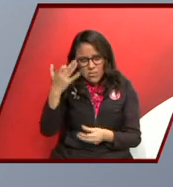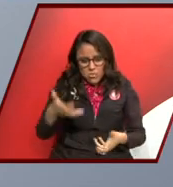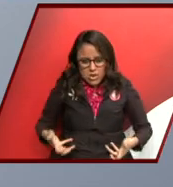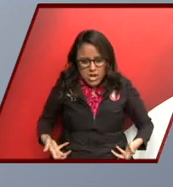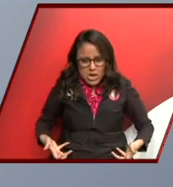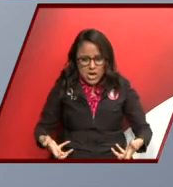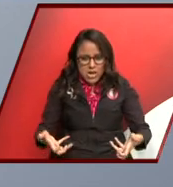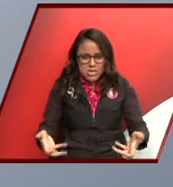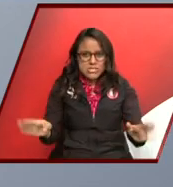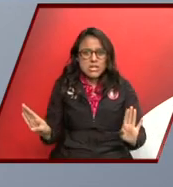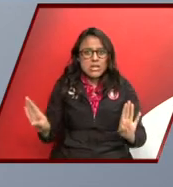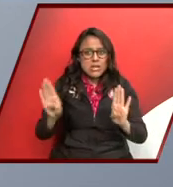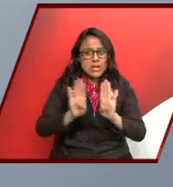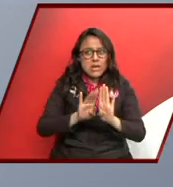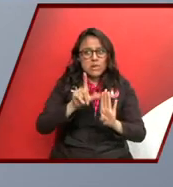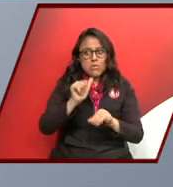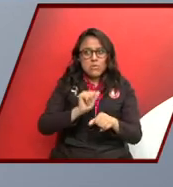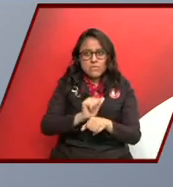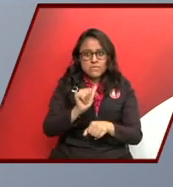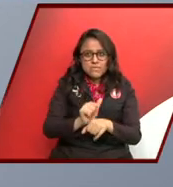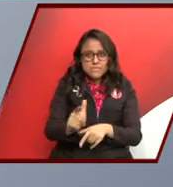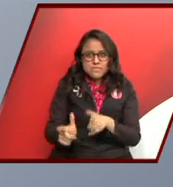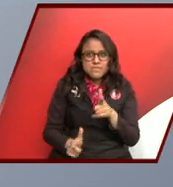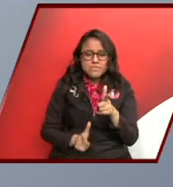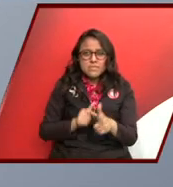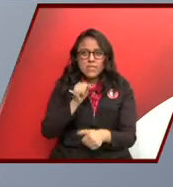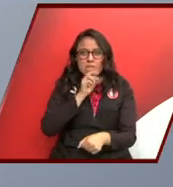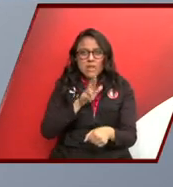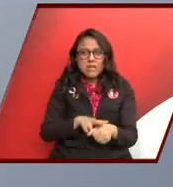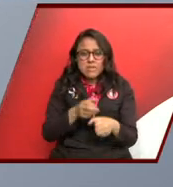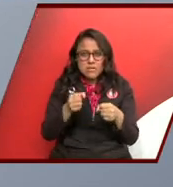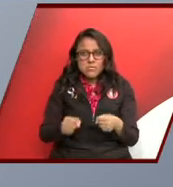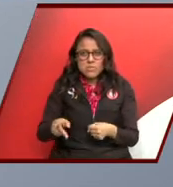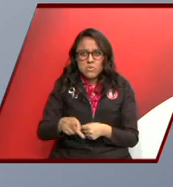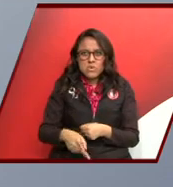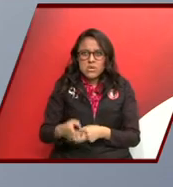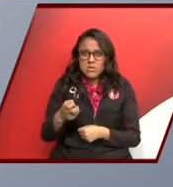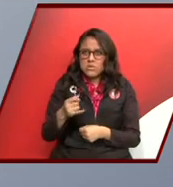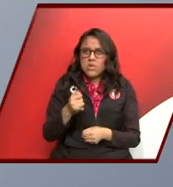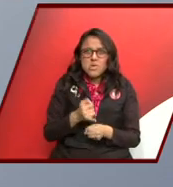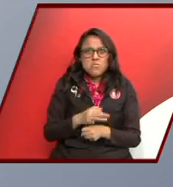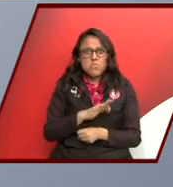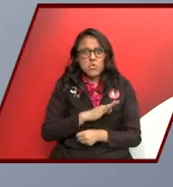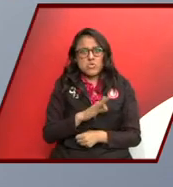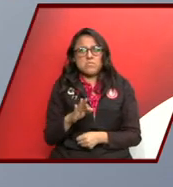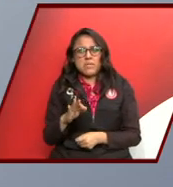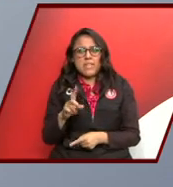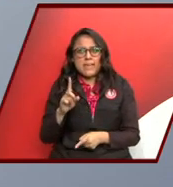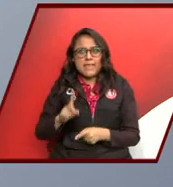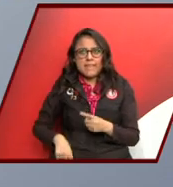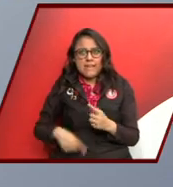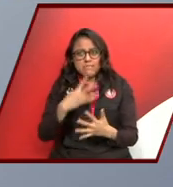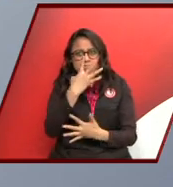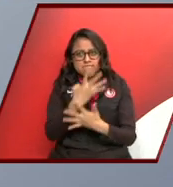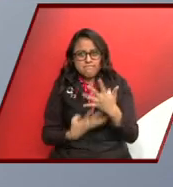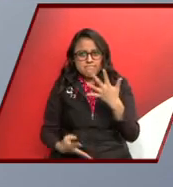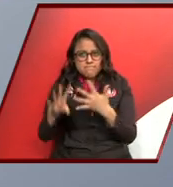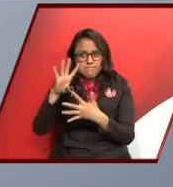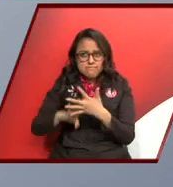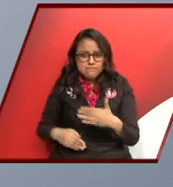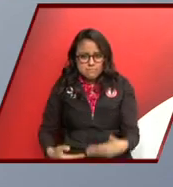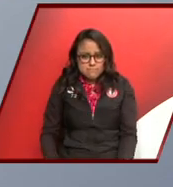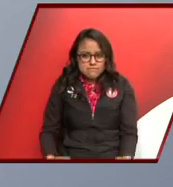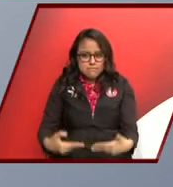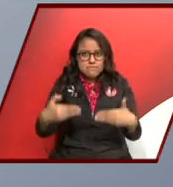calle. Y el tráfico era tan pesado que un día la Secretaría de Seguridad Pública dijo, esto es imposible. Quitaron la reja, la barda que